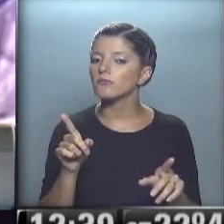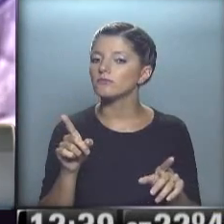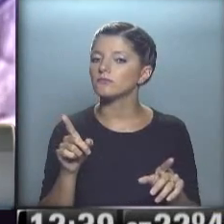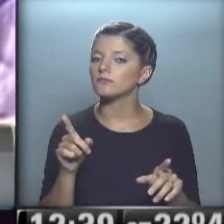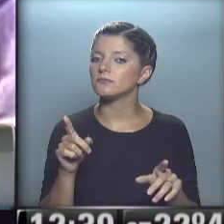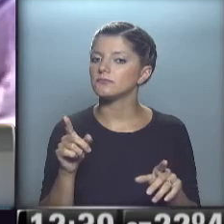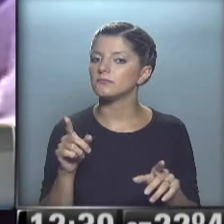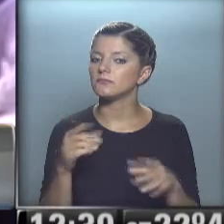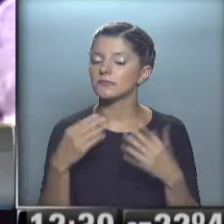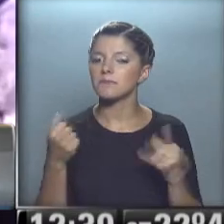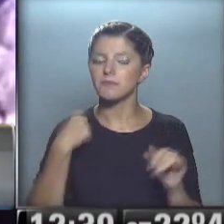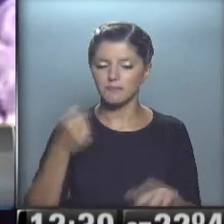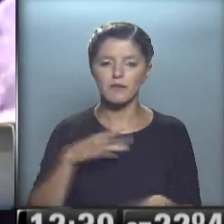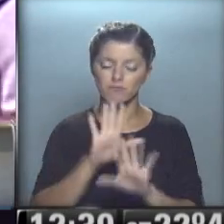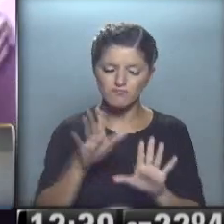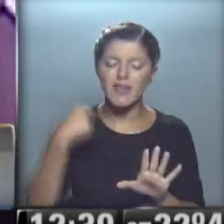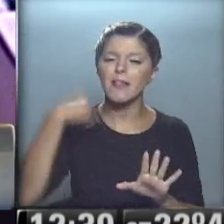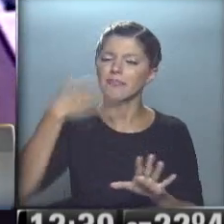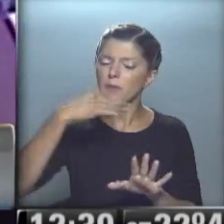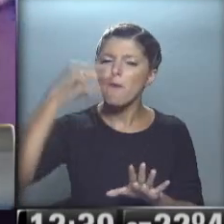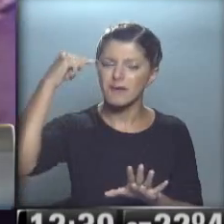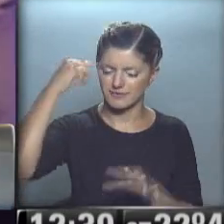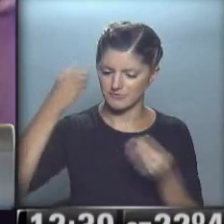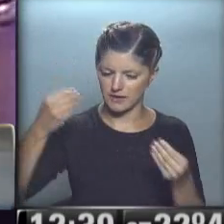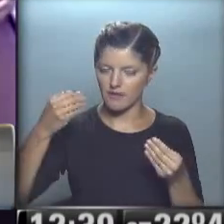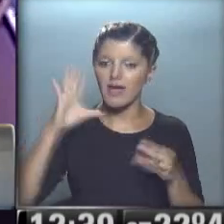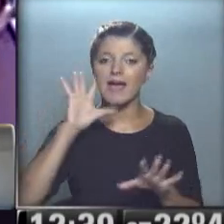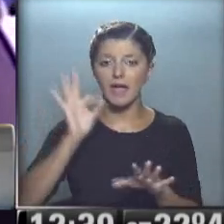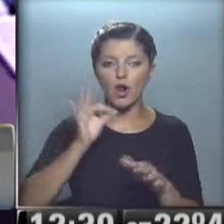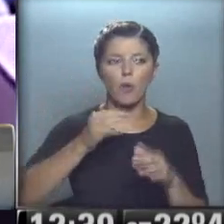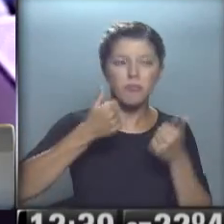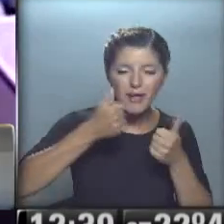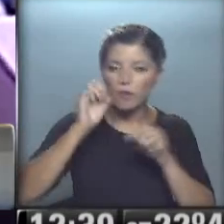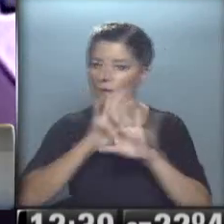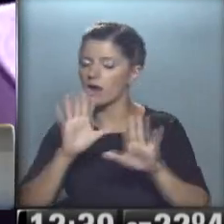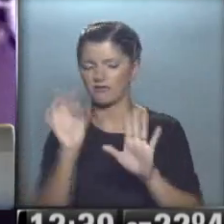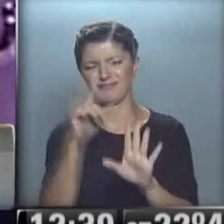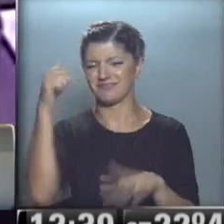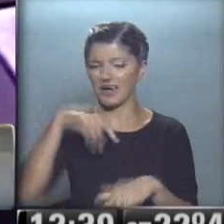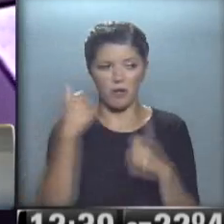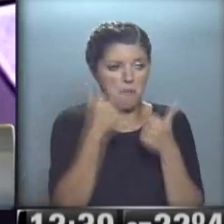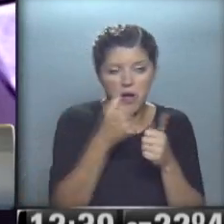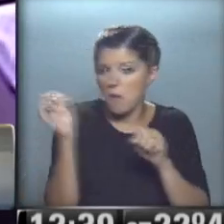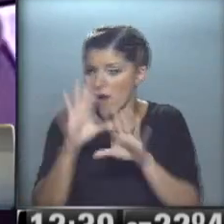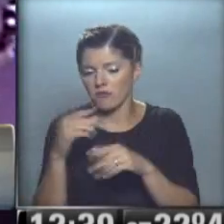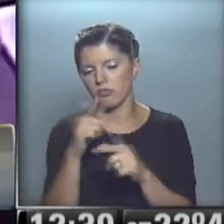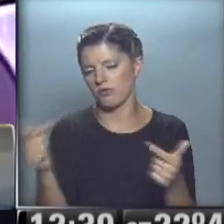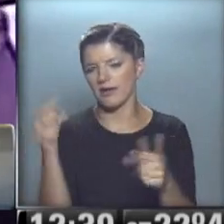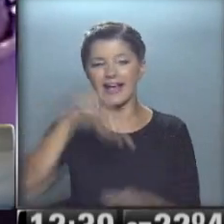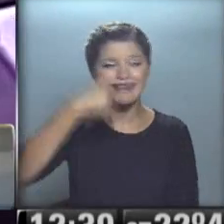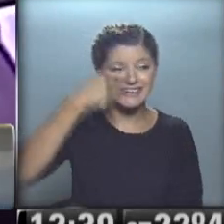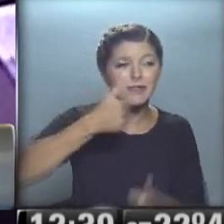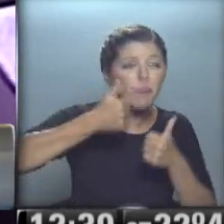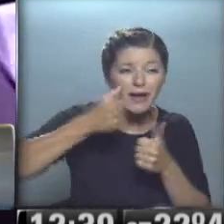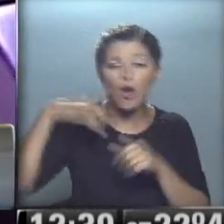simplemente creer que algo Es bueno o malo acá No hay buenos o malos los intereses no son buenos o